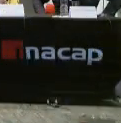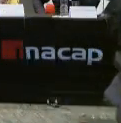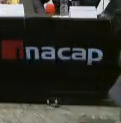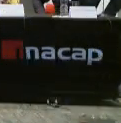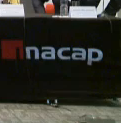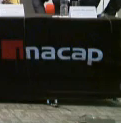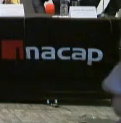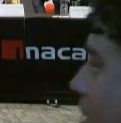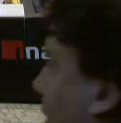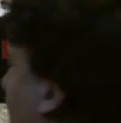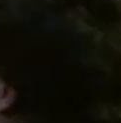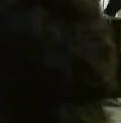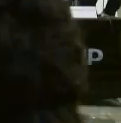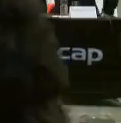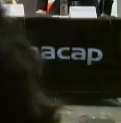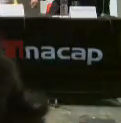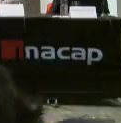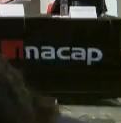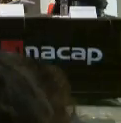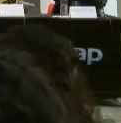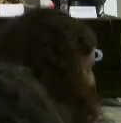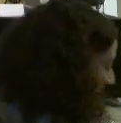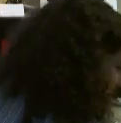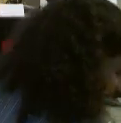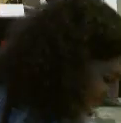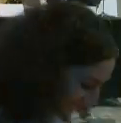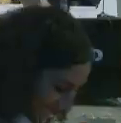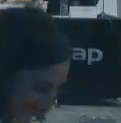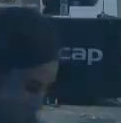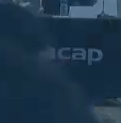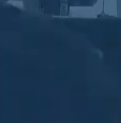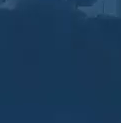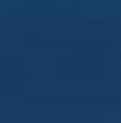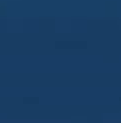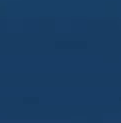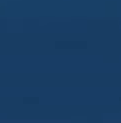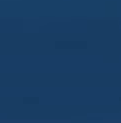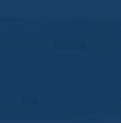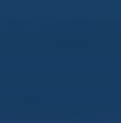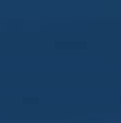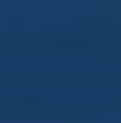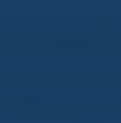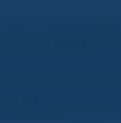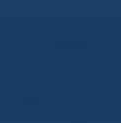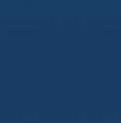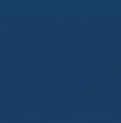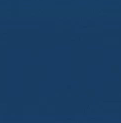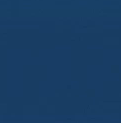Ya, está muy bien. Pues igual, nos vemos, Marcelo.